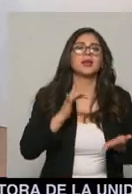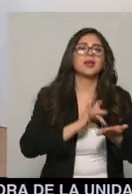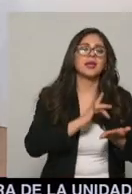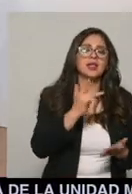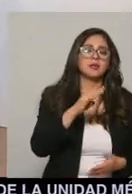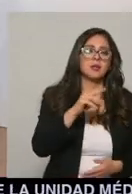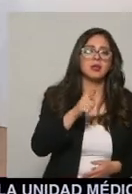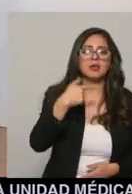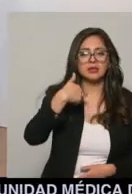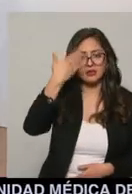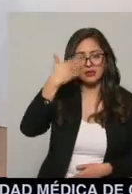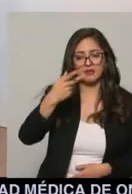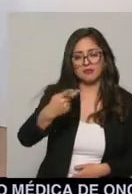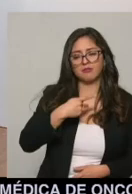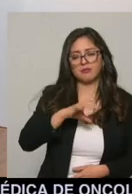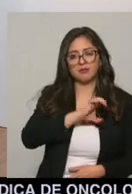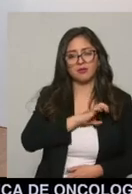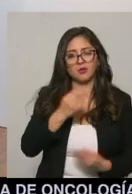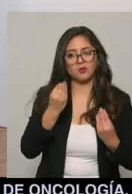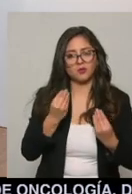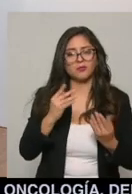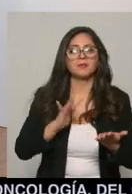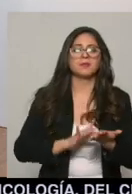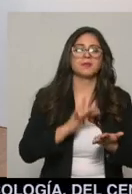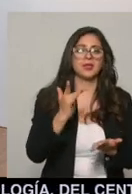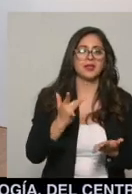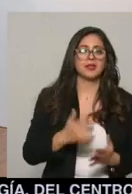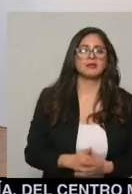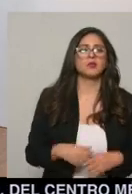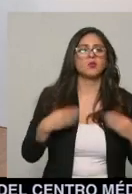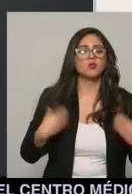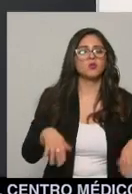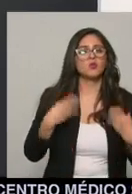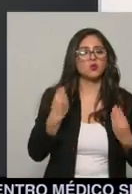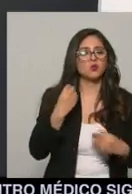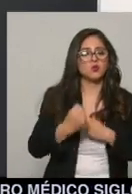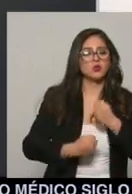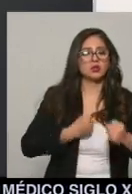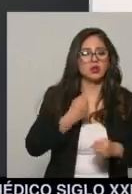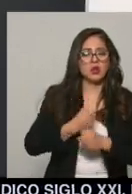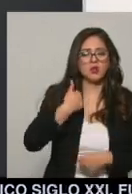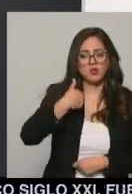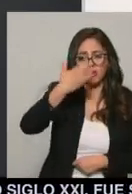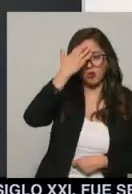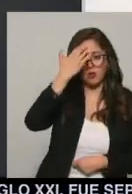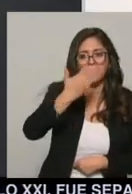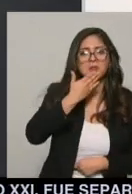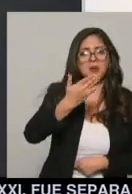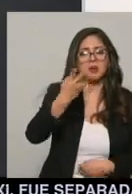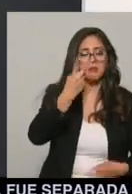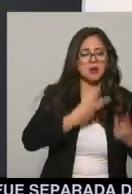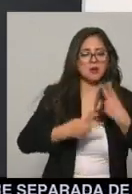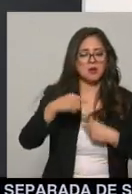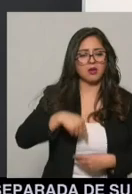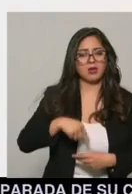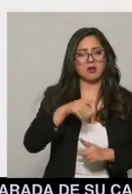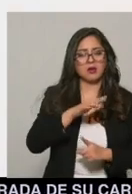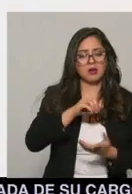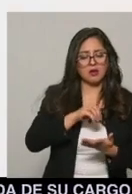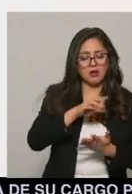quiero querida. mucho, ya lo gracias, sabes. Yo también, gracias, ¿no? gracias, muchas gracias. Sí, muchos años de conocernos y Gracias. pues bienvenido siempre aquí a Agenda y